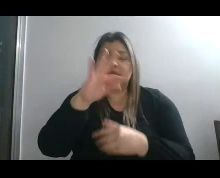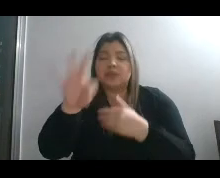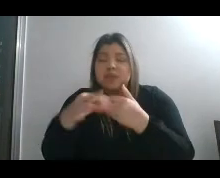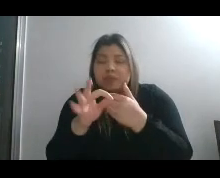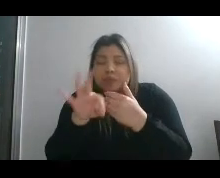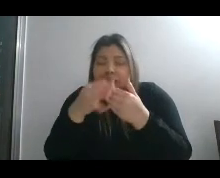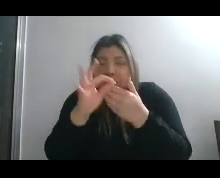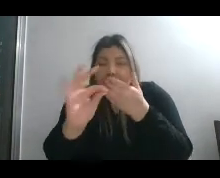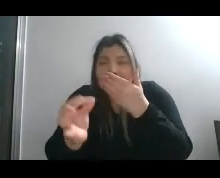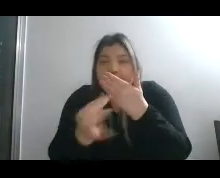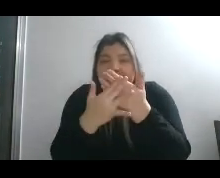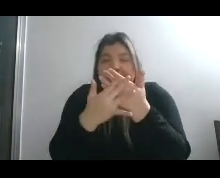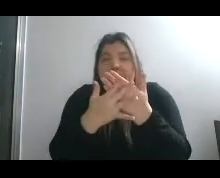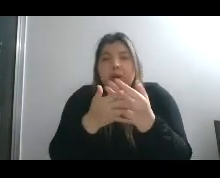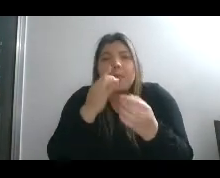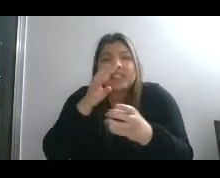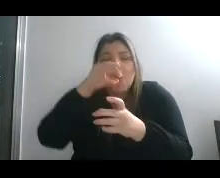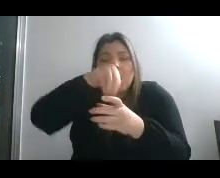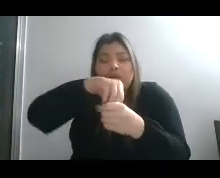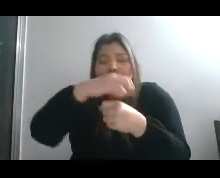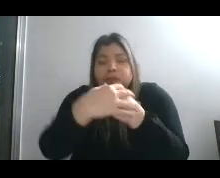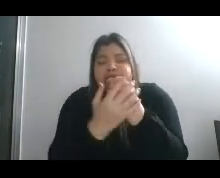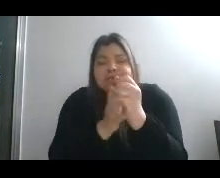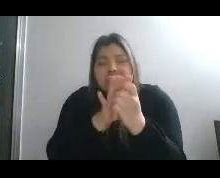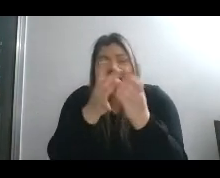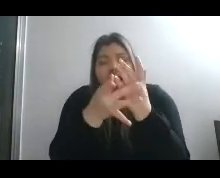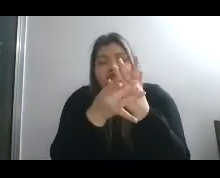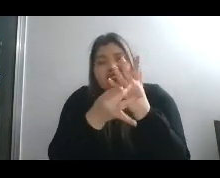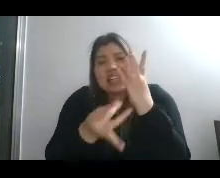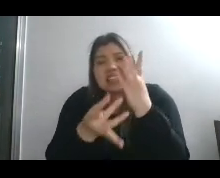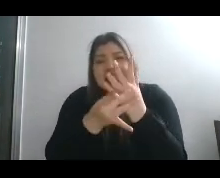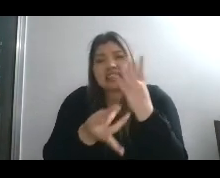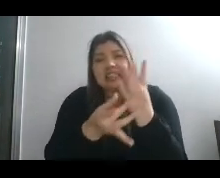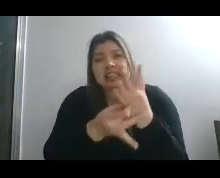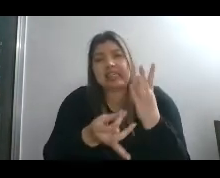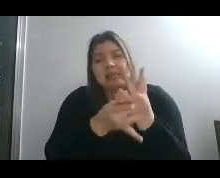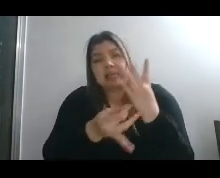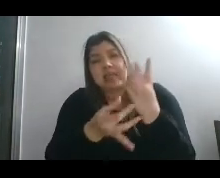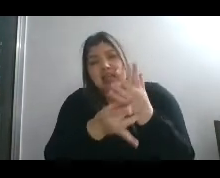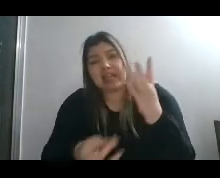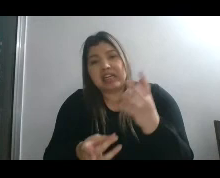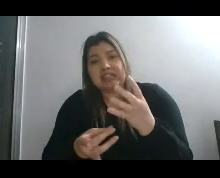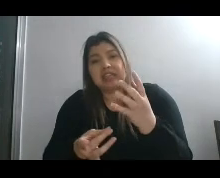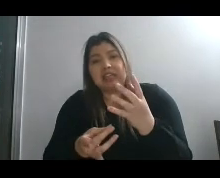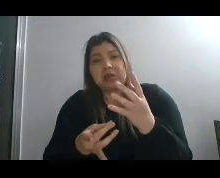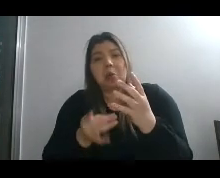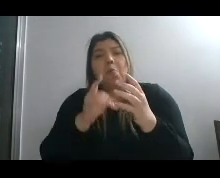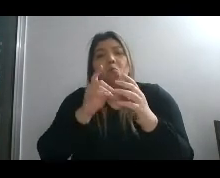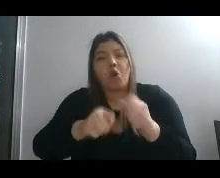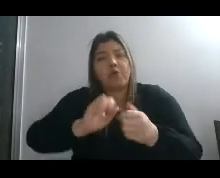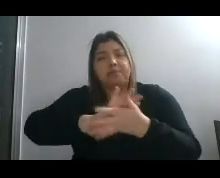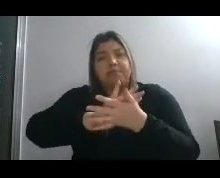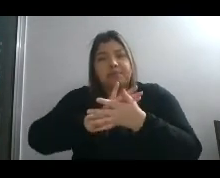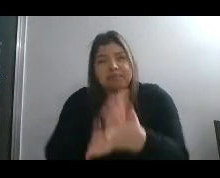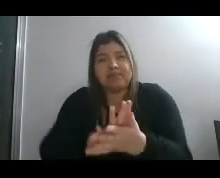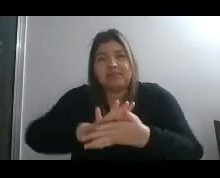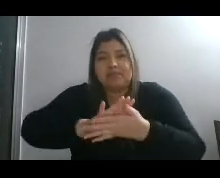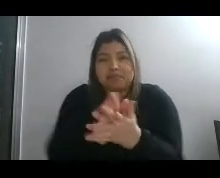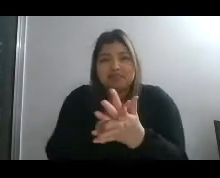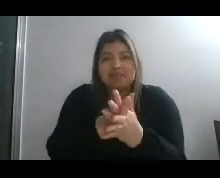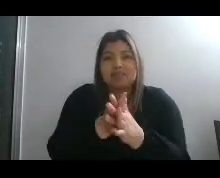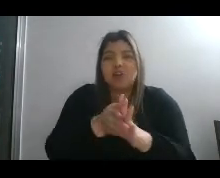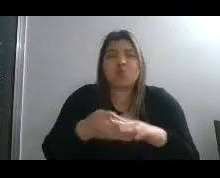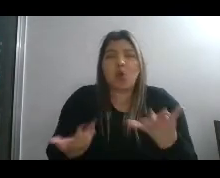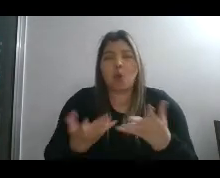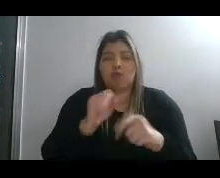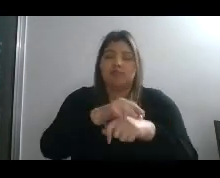lo envuelve y yo puedo retirar ese virus o lo puedo matar, por decirlo así, cuando hago un correcto lavado de